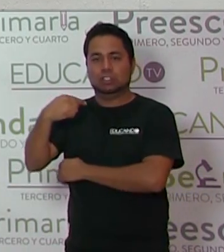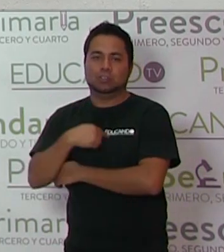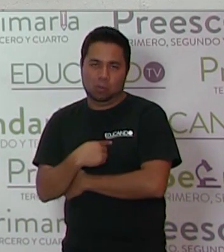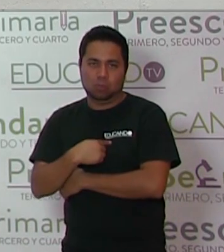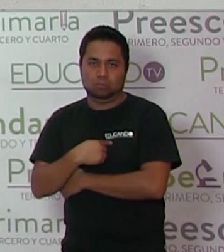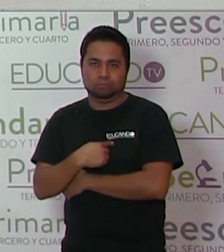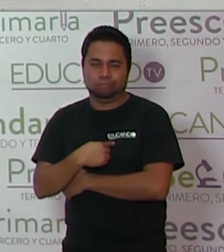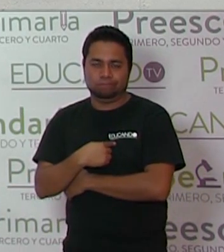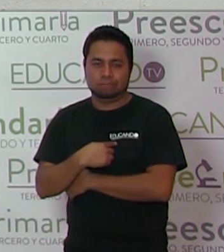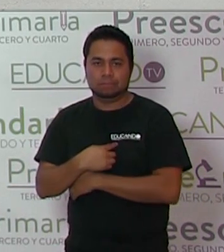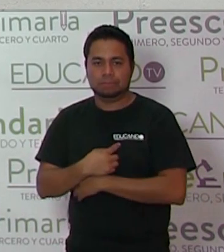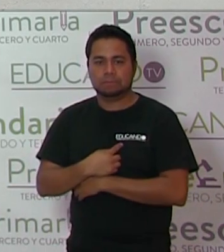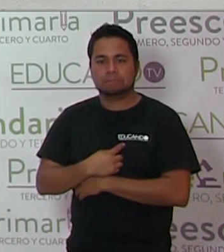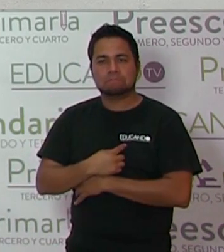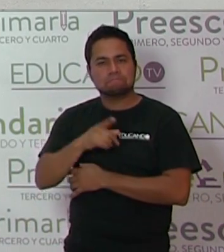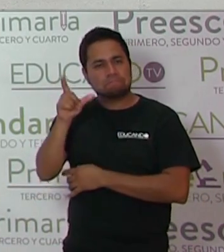yo.